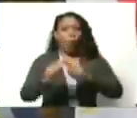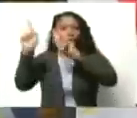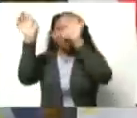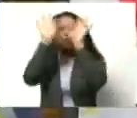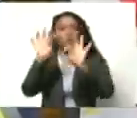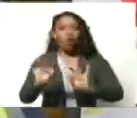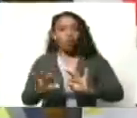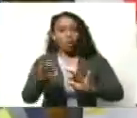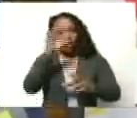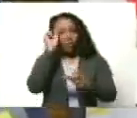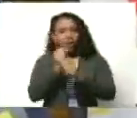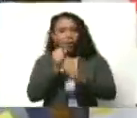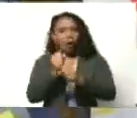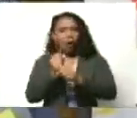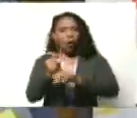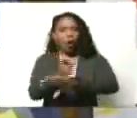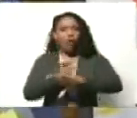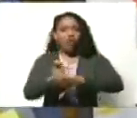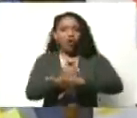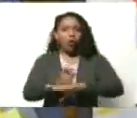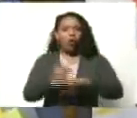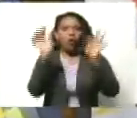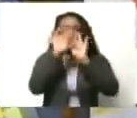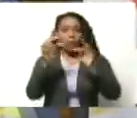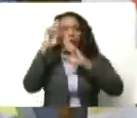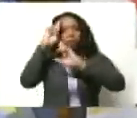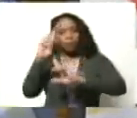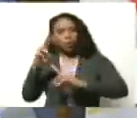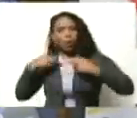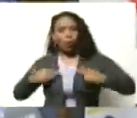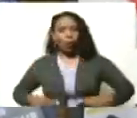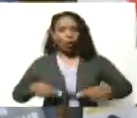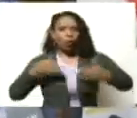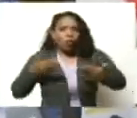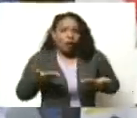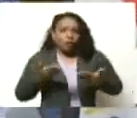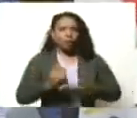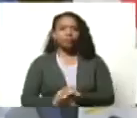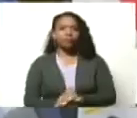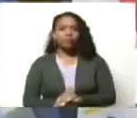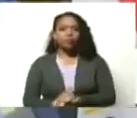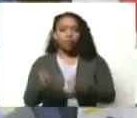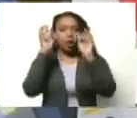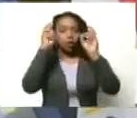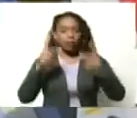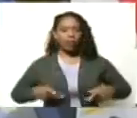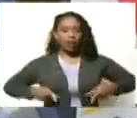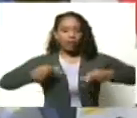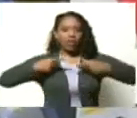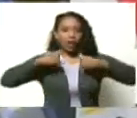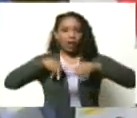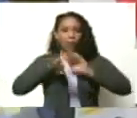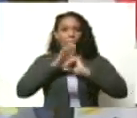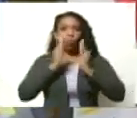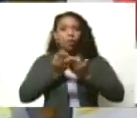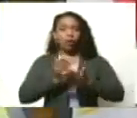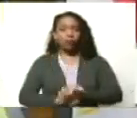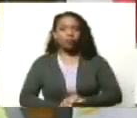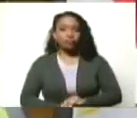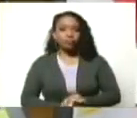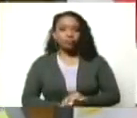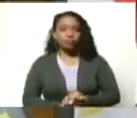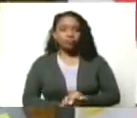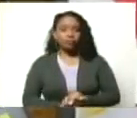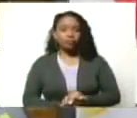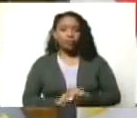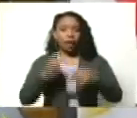modelo humano, por un modelo respetuoso de las condiciones de vida en el planeta.